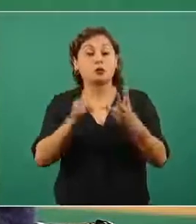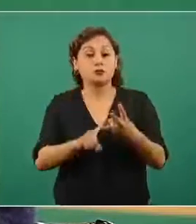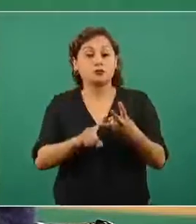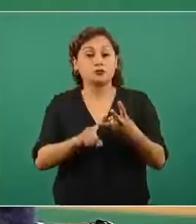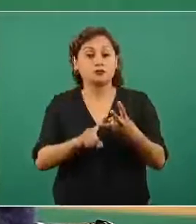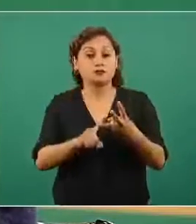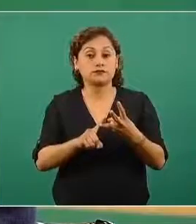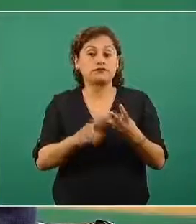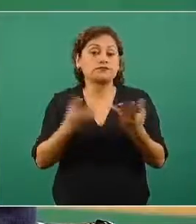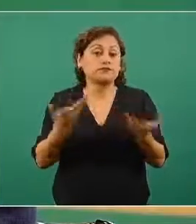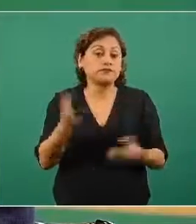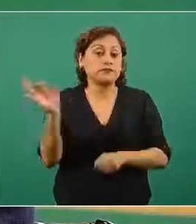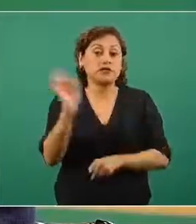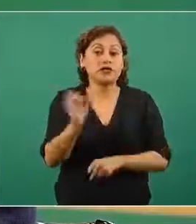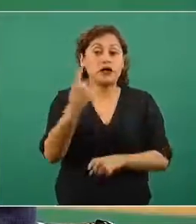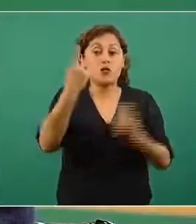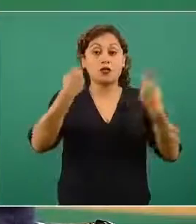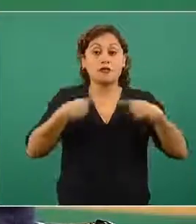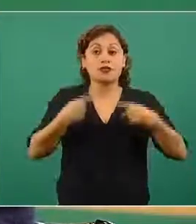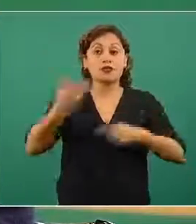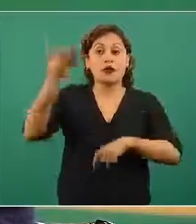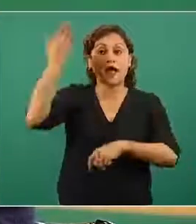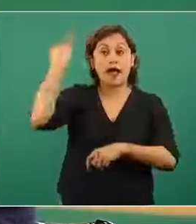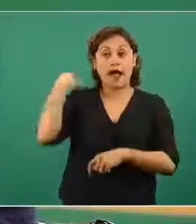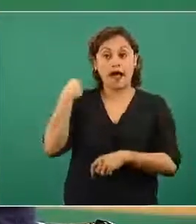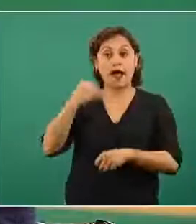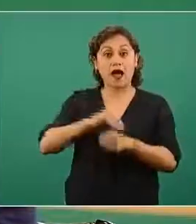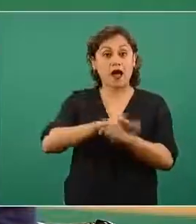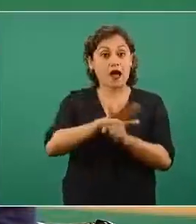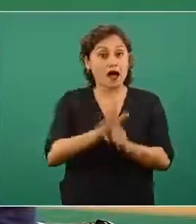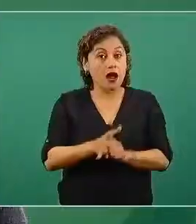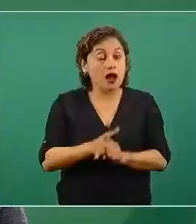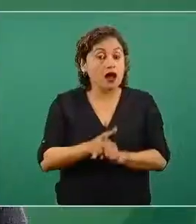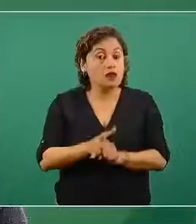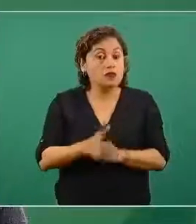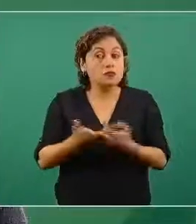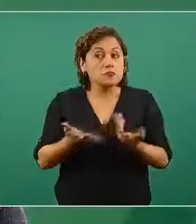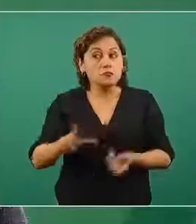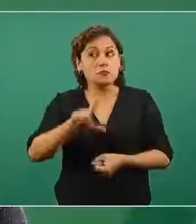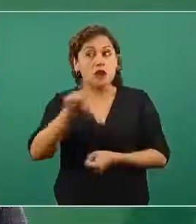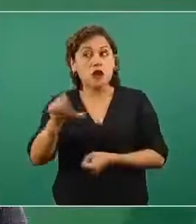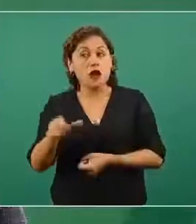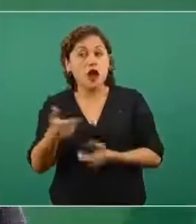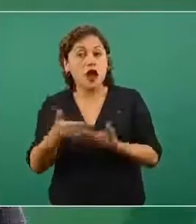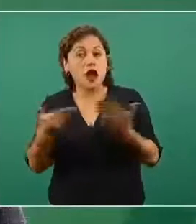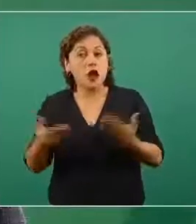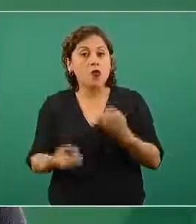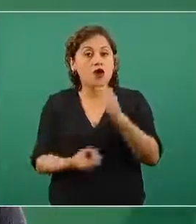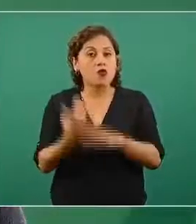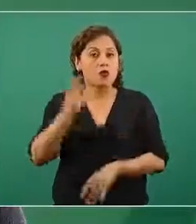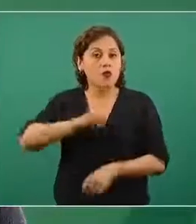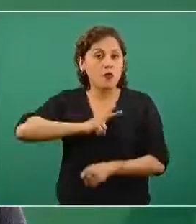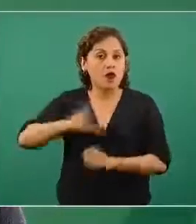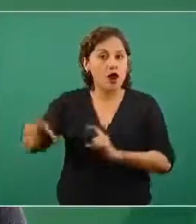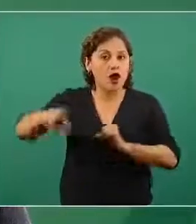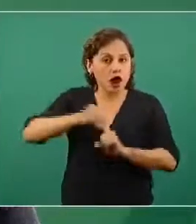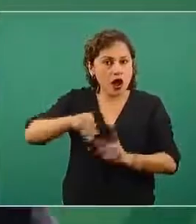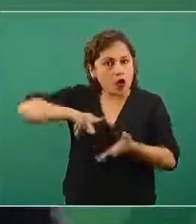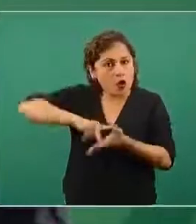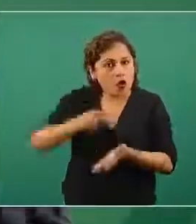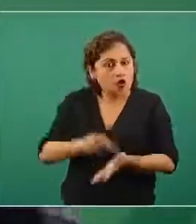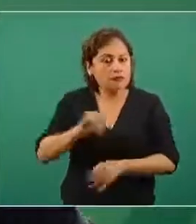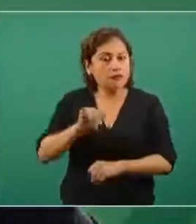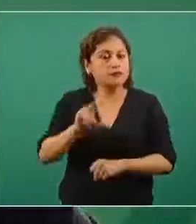una nueva variante y que su sistema inmunológico ya no la neutraliza. Y tres, obviamente, el tema de la vacunación,